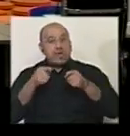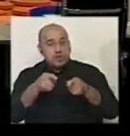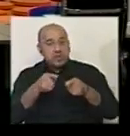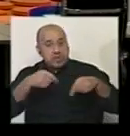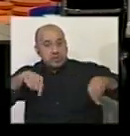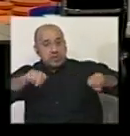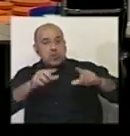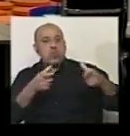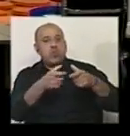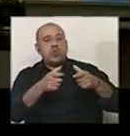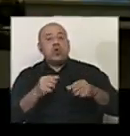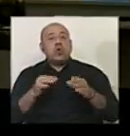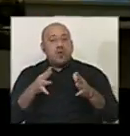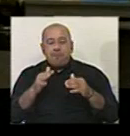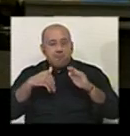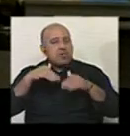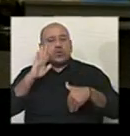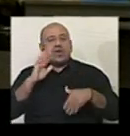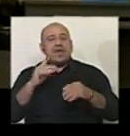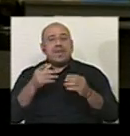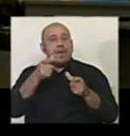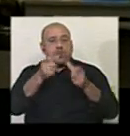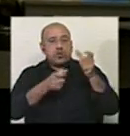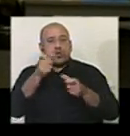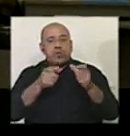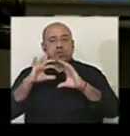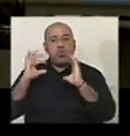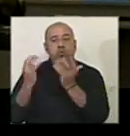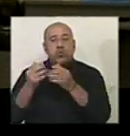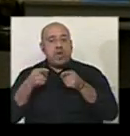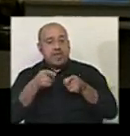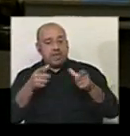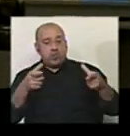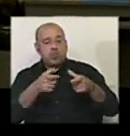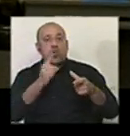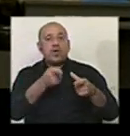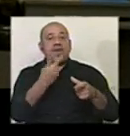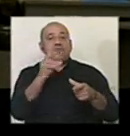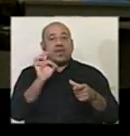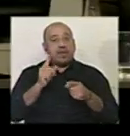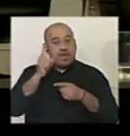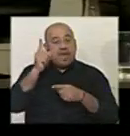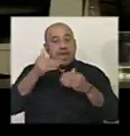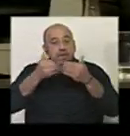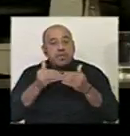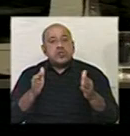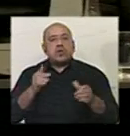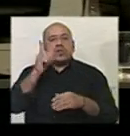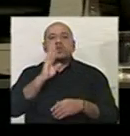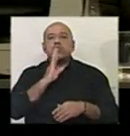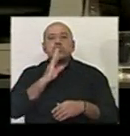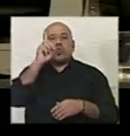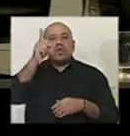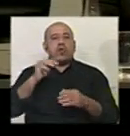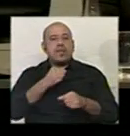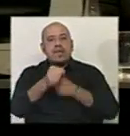a 2/3 de la población del mundo. El G20 se concibió en Washington el 25 de septiembre